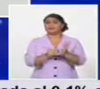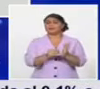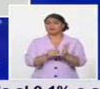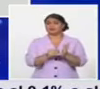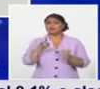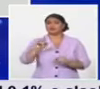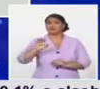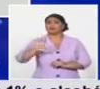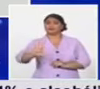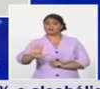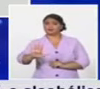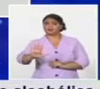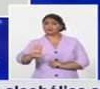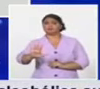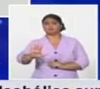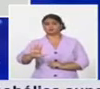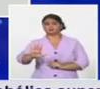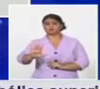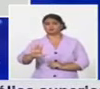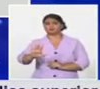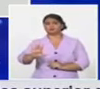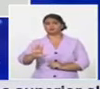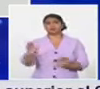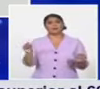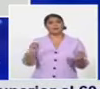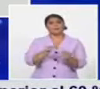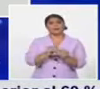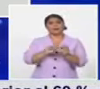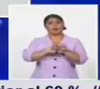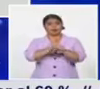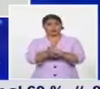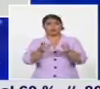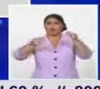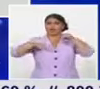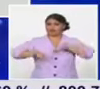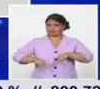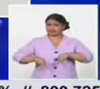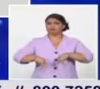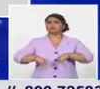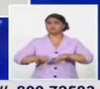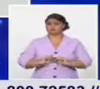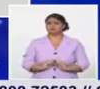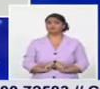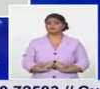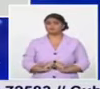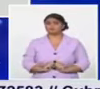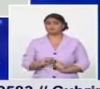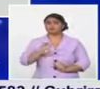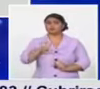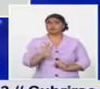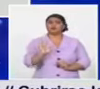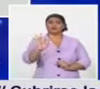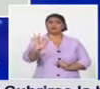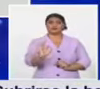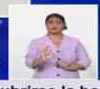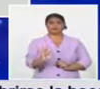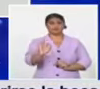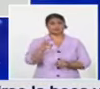son consecuencia de transmisión autóctona. Por lo tanto, el 4% son